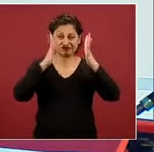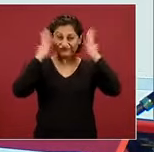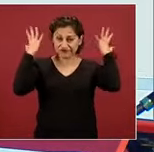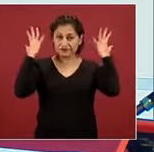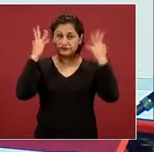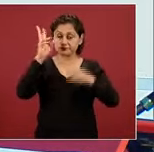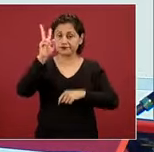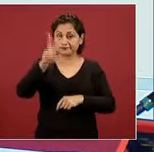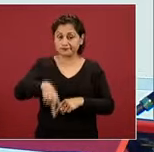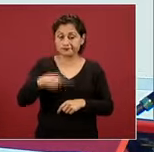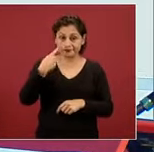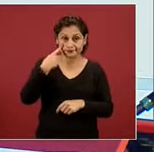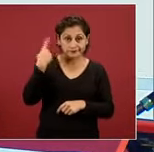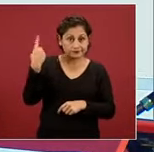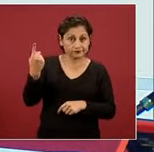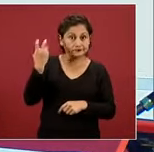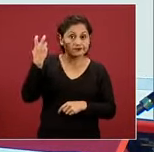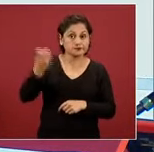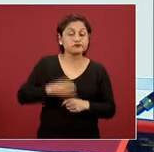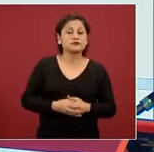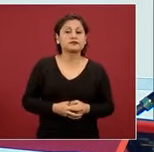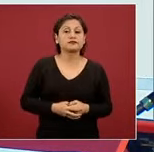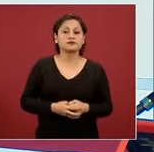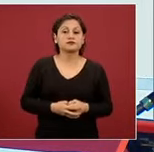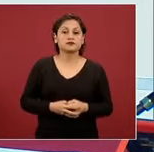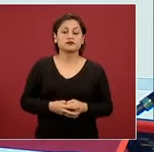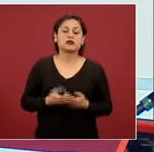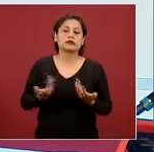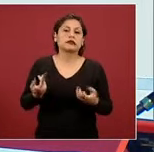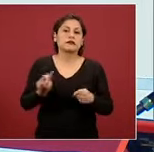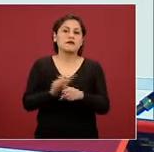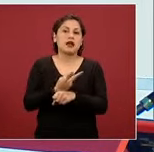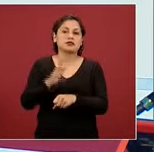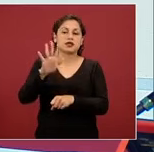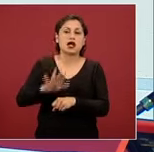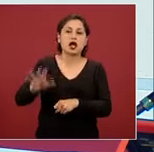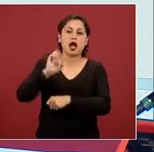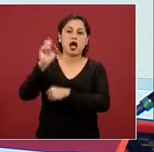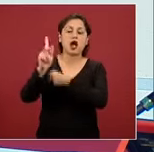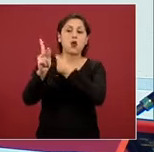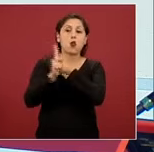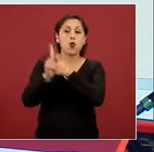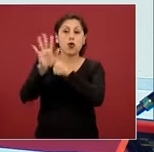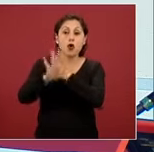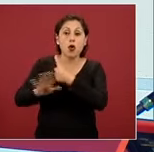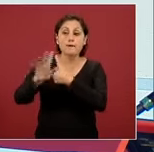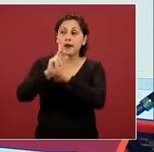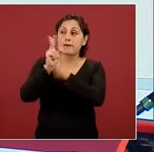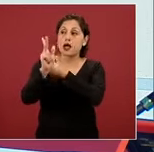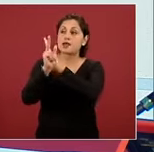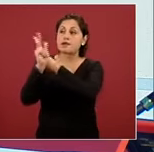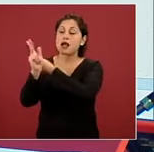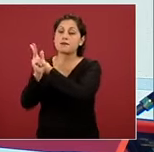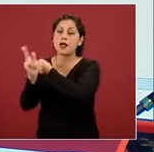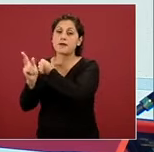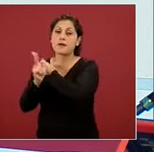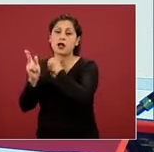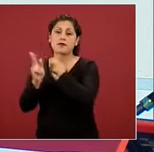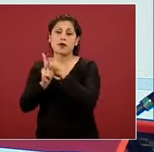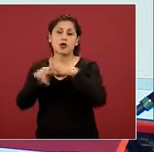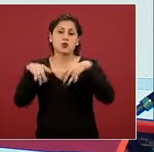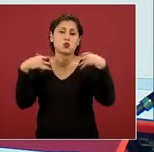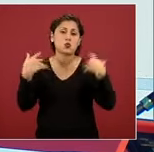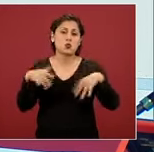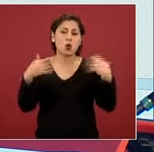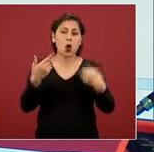extremadamente rápida que desafortunadamente resultó en que algunos países de la región europea vieran rebasada su